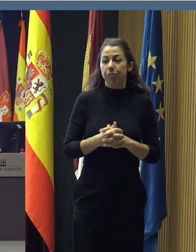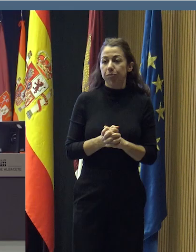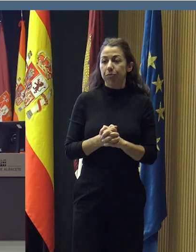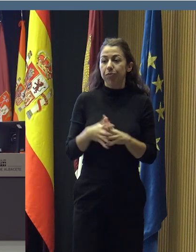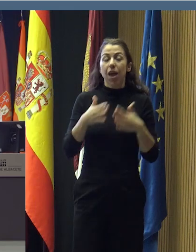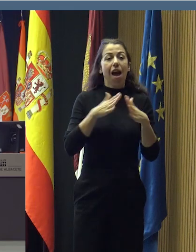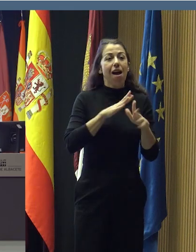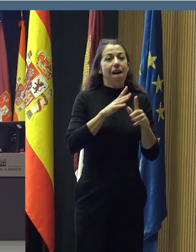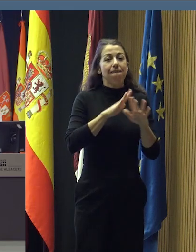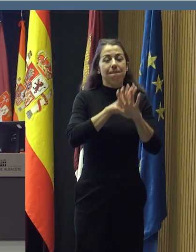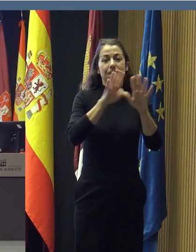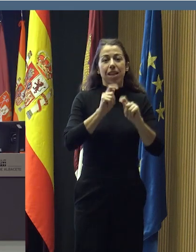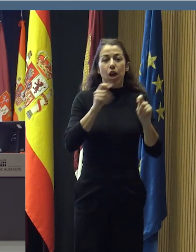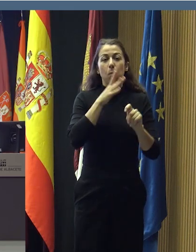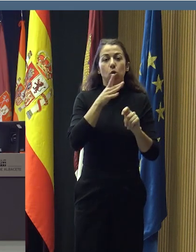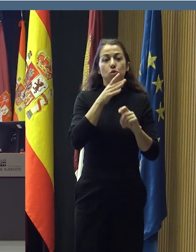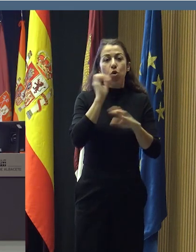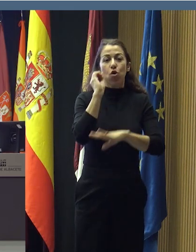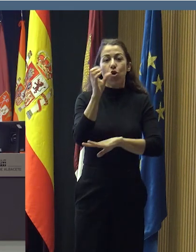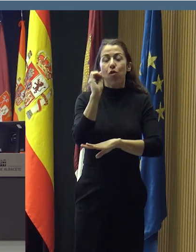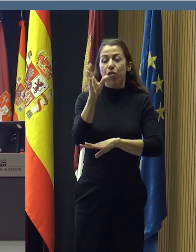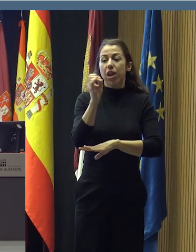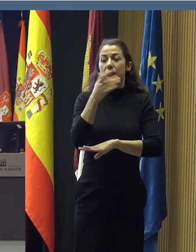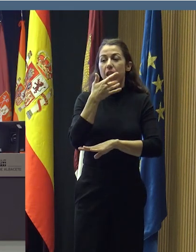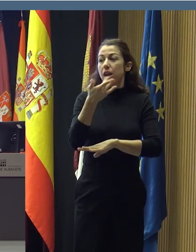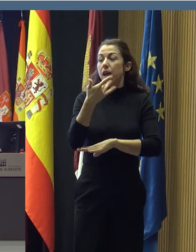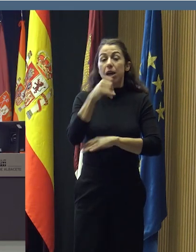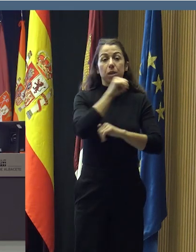Felicidades por su conferencia.